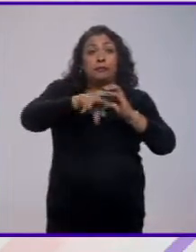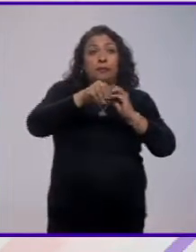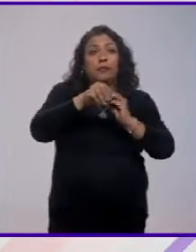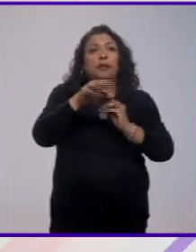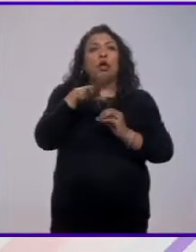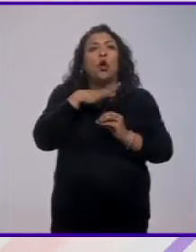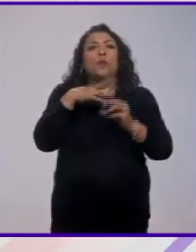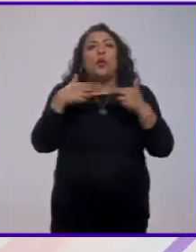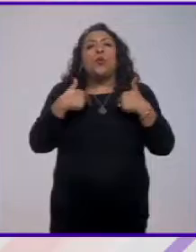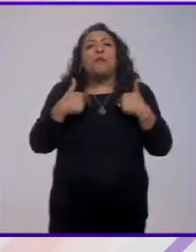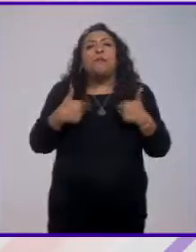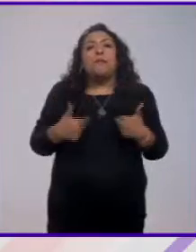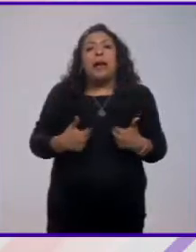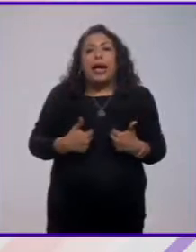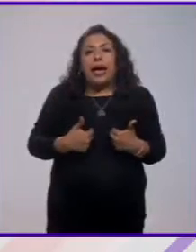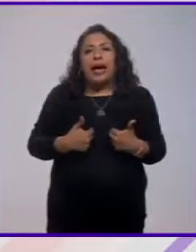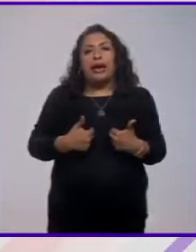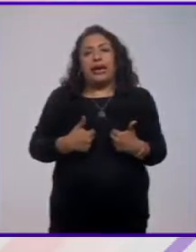la parte humana,